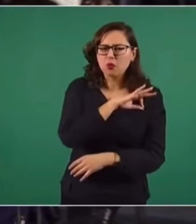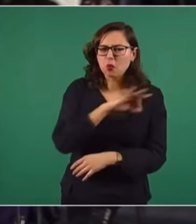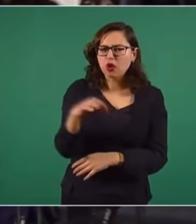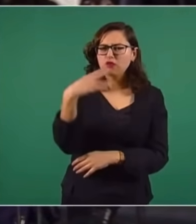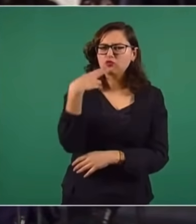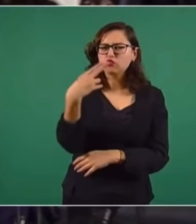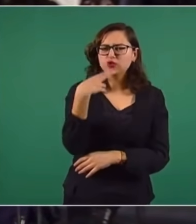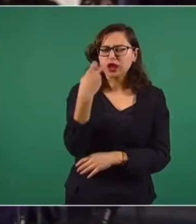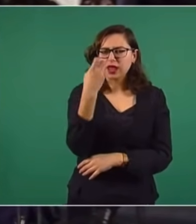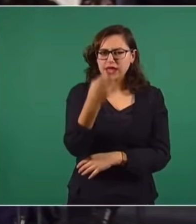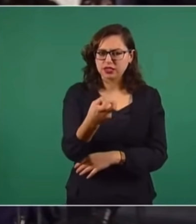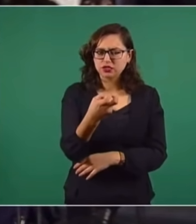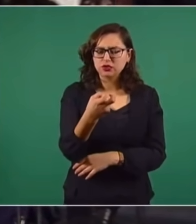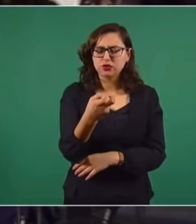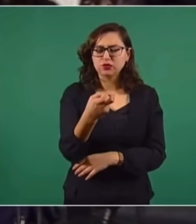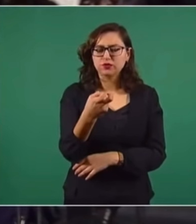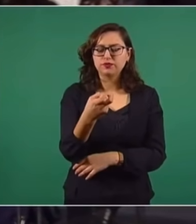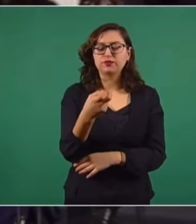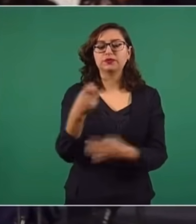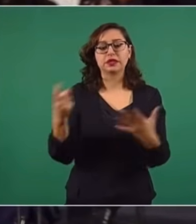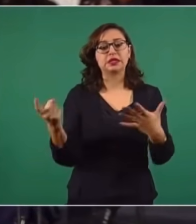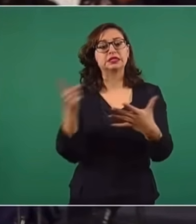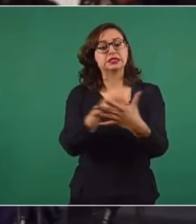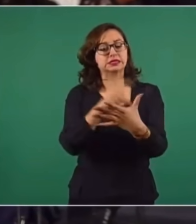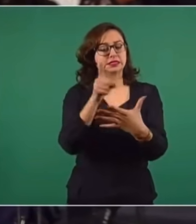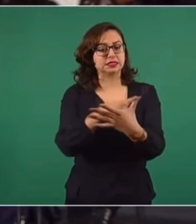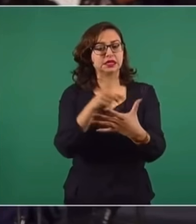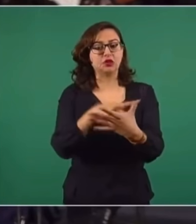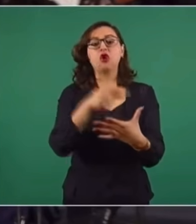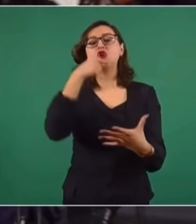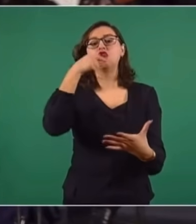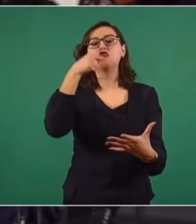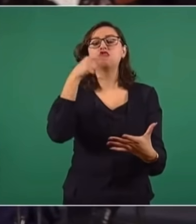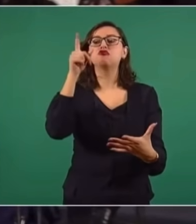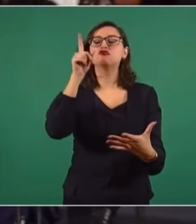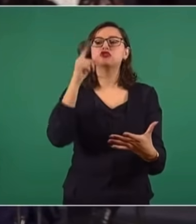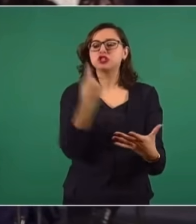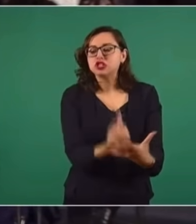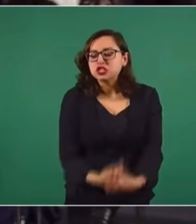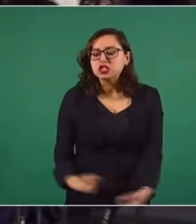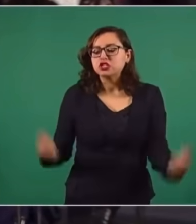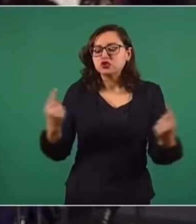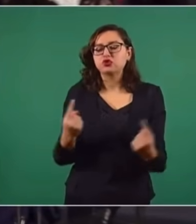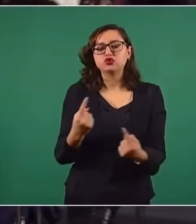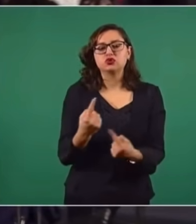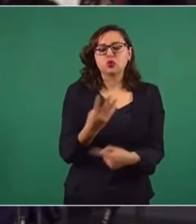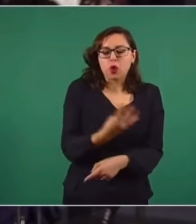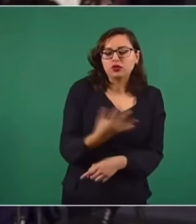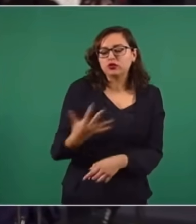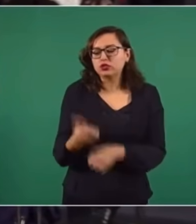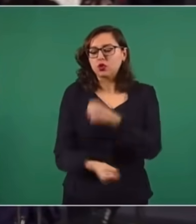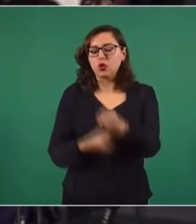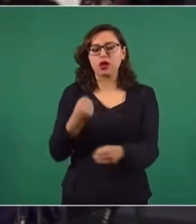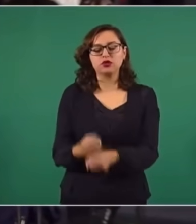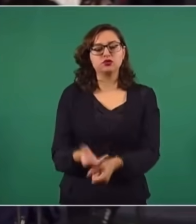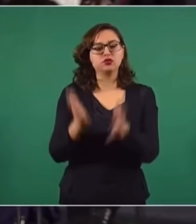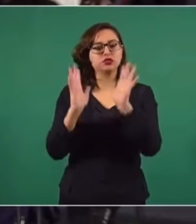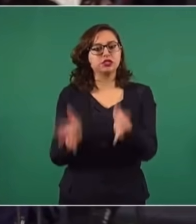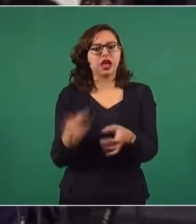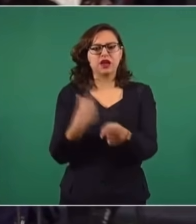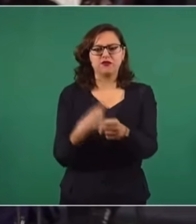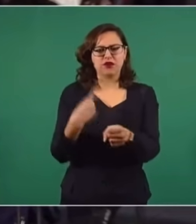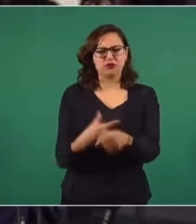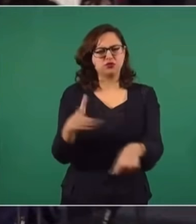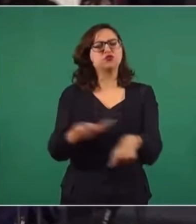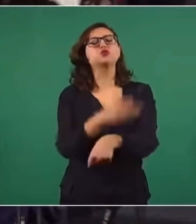que exista y también que niños de 4 o 3 años ya tienen COVID, ¿por qué es la nueva variante o por qué les está dando